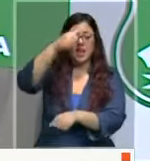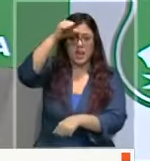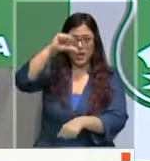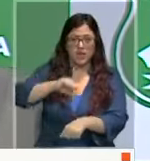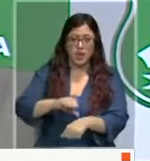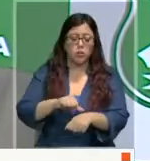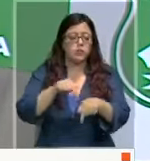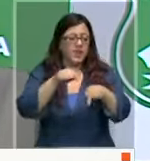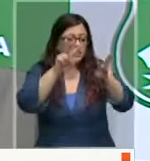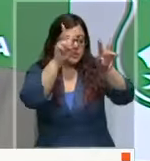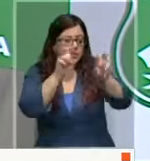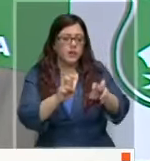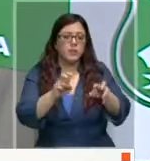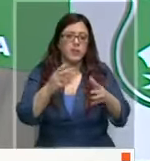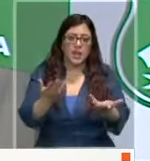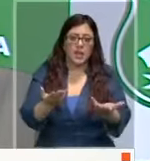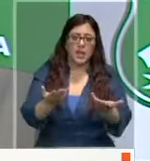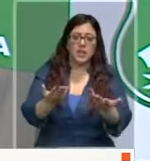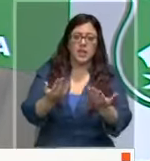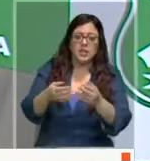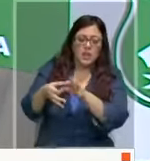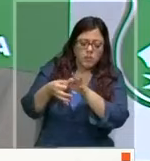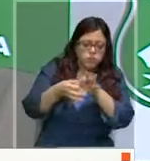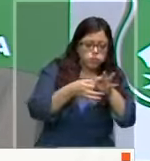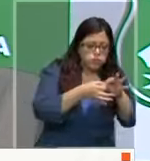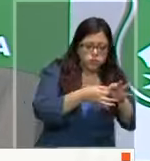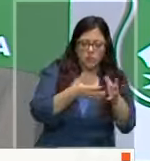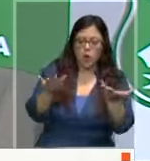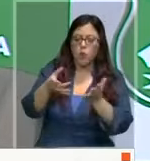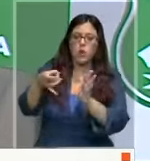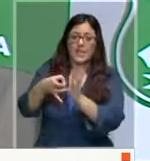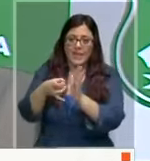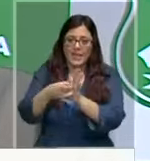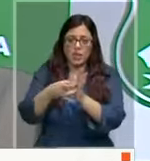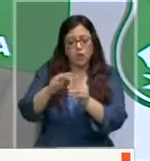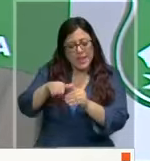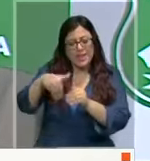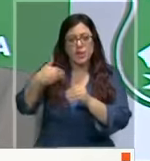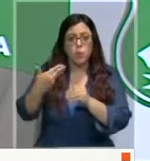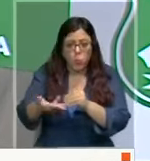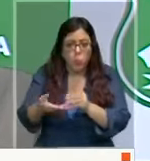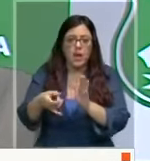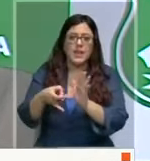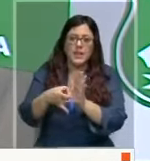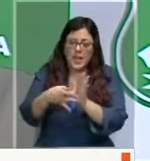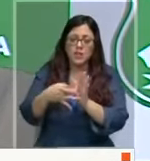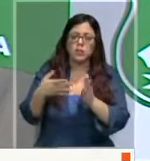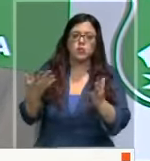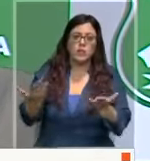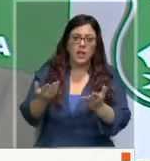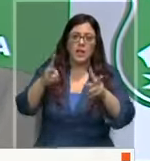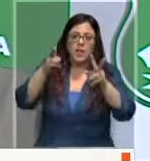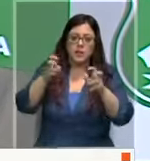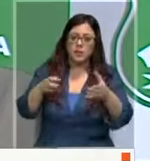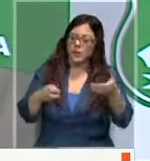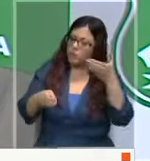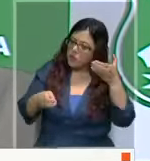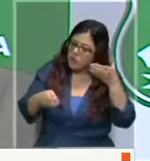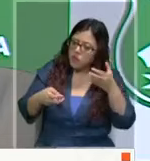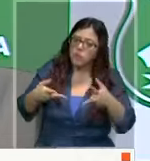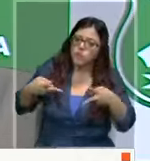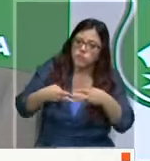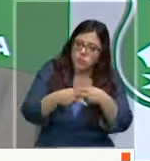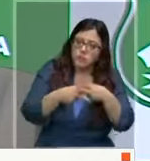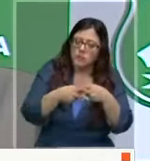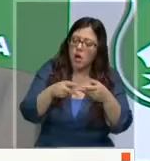de establecer, ¿no es cierto?, la dinámica en cuanto a la comisión del delito, post-delito. Fueron las interceptaciones telefónicas,